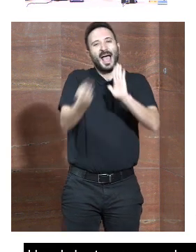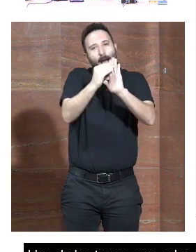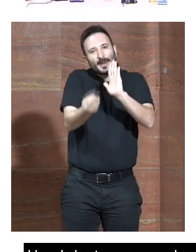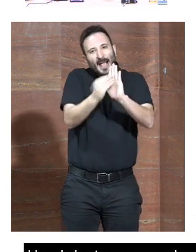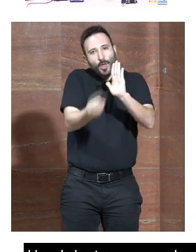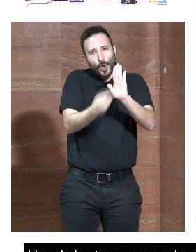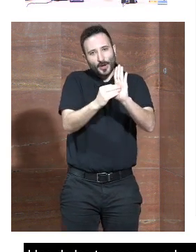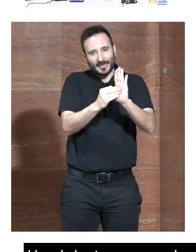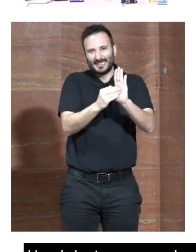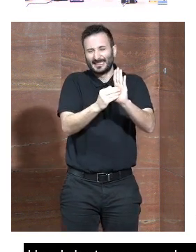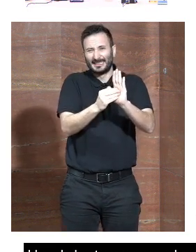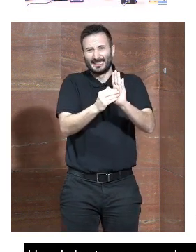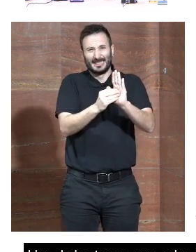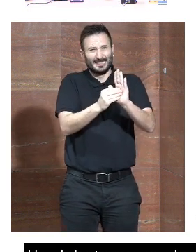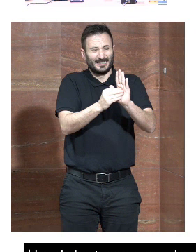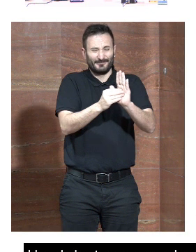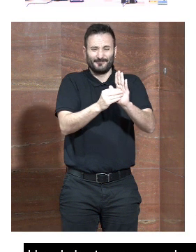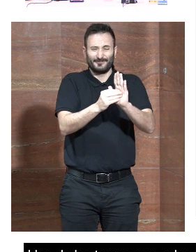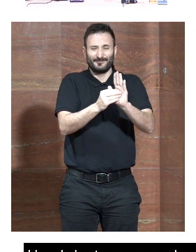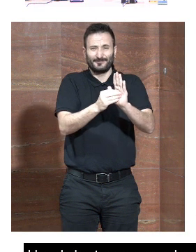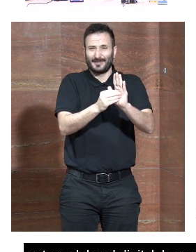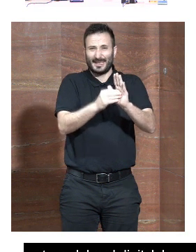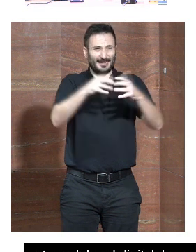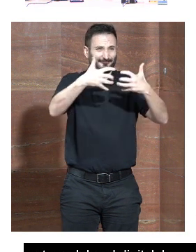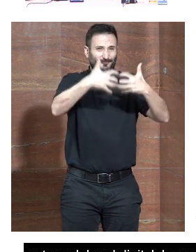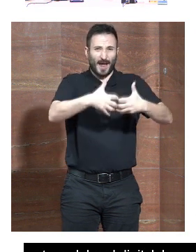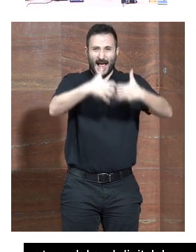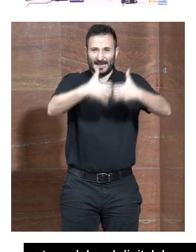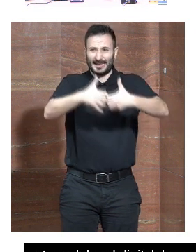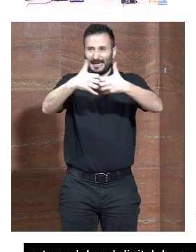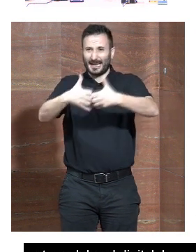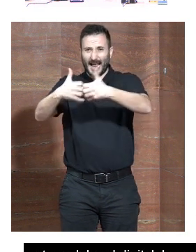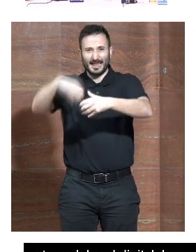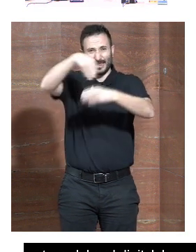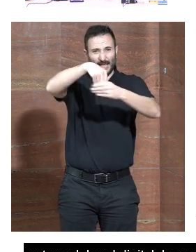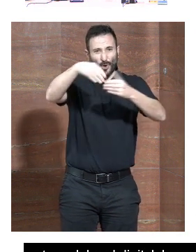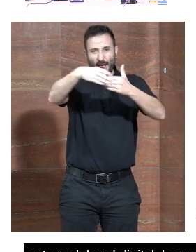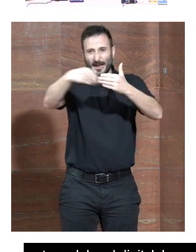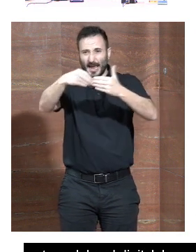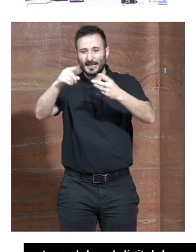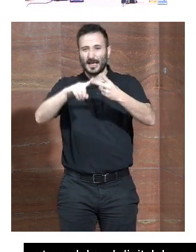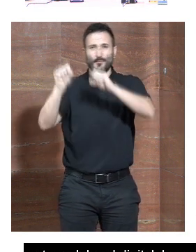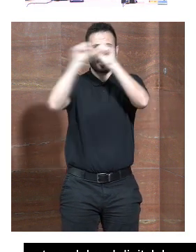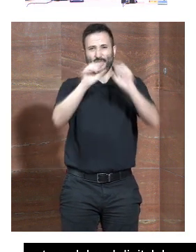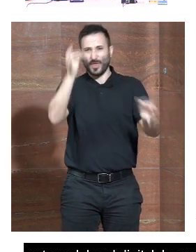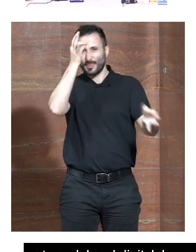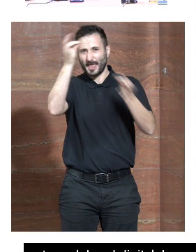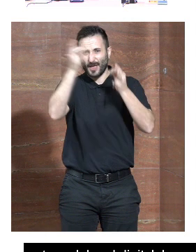aplicaciones en miles de equipos que están en equipos de cliente, en equipos del propio Atos, probablemente